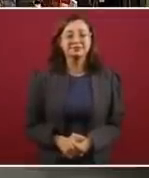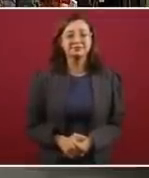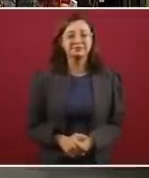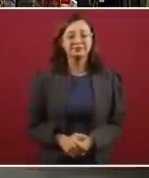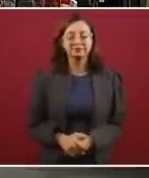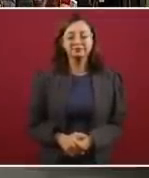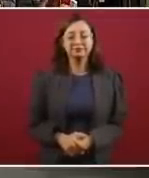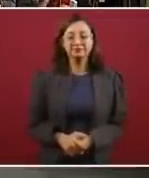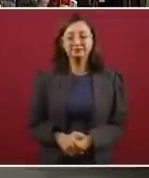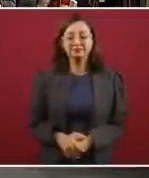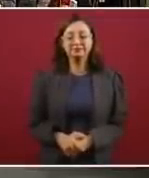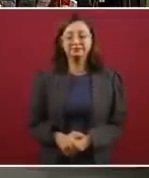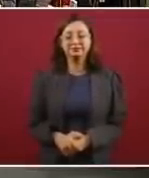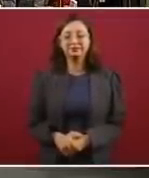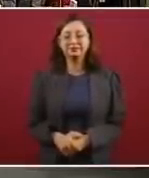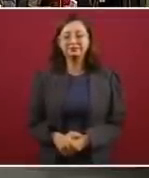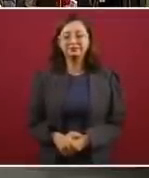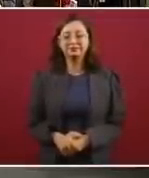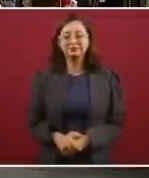Gracias.